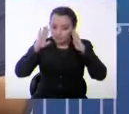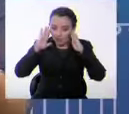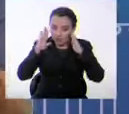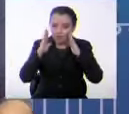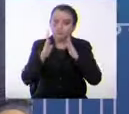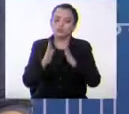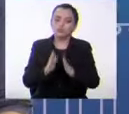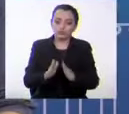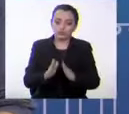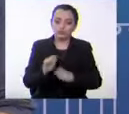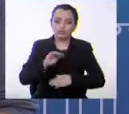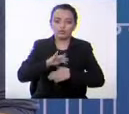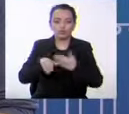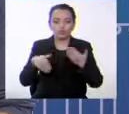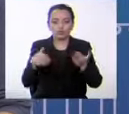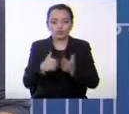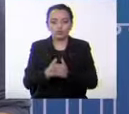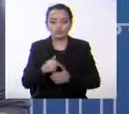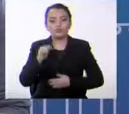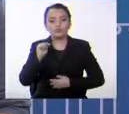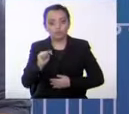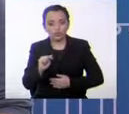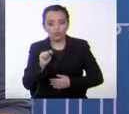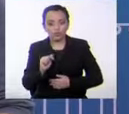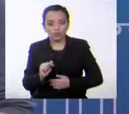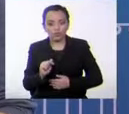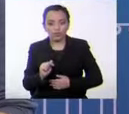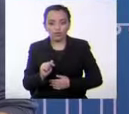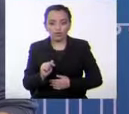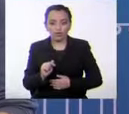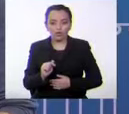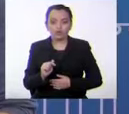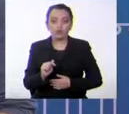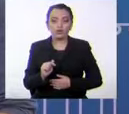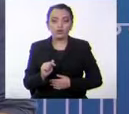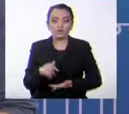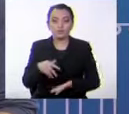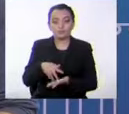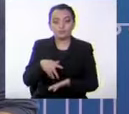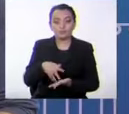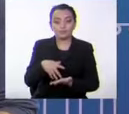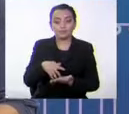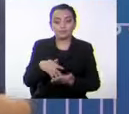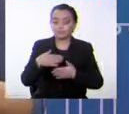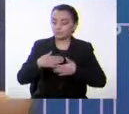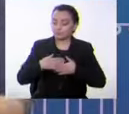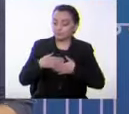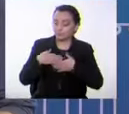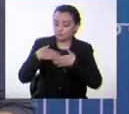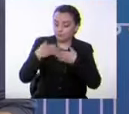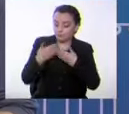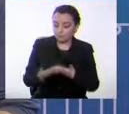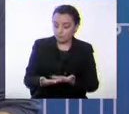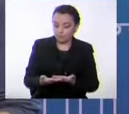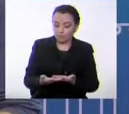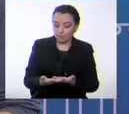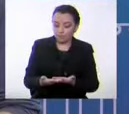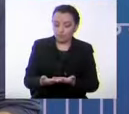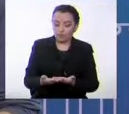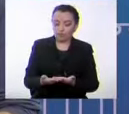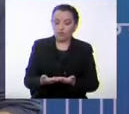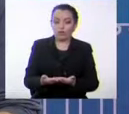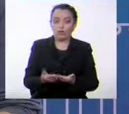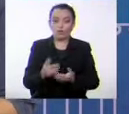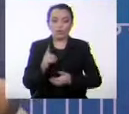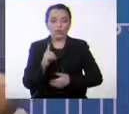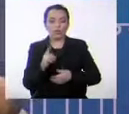que conlleva las instituciones, todos esos que están al servicio de la población y brindan algún tipo de cercanía